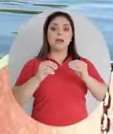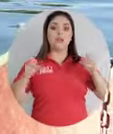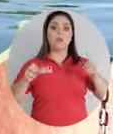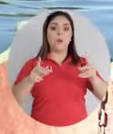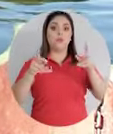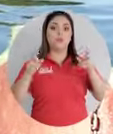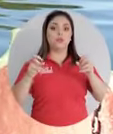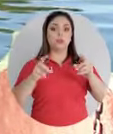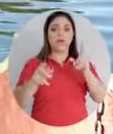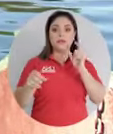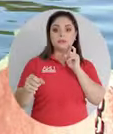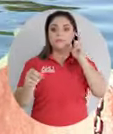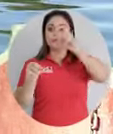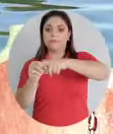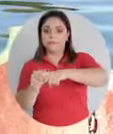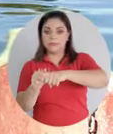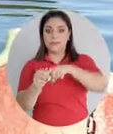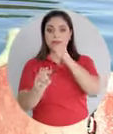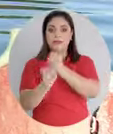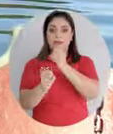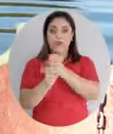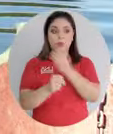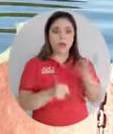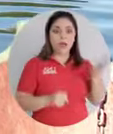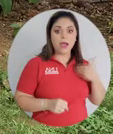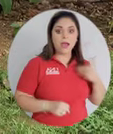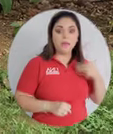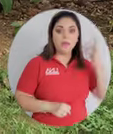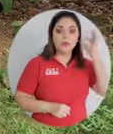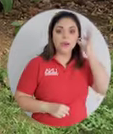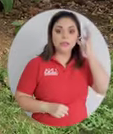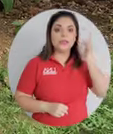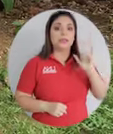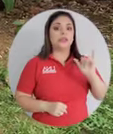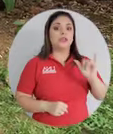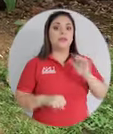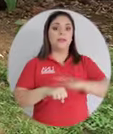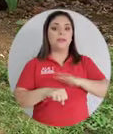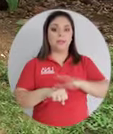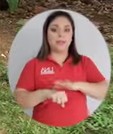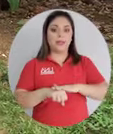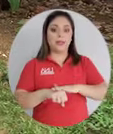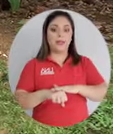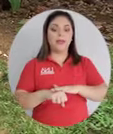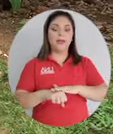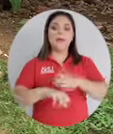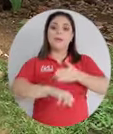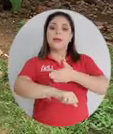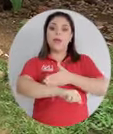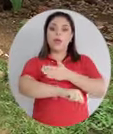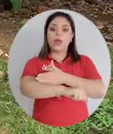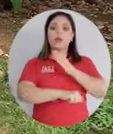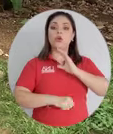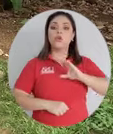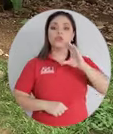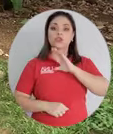más oportunidades de inserción al mercado de trabajo tengan las mujeres, eso permite no solo